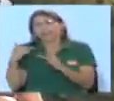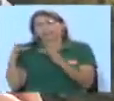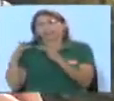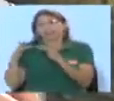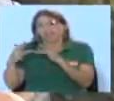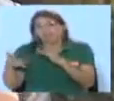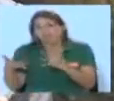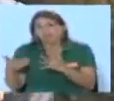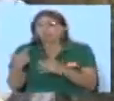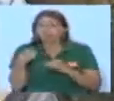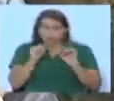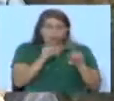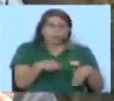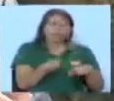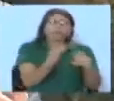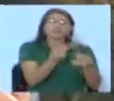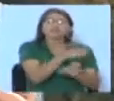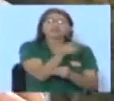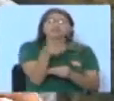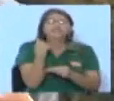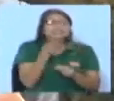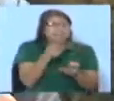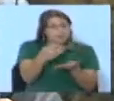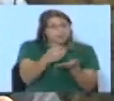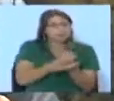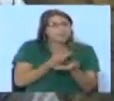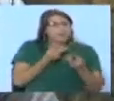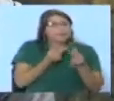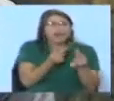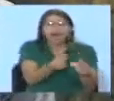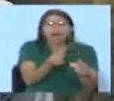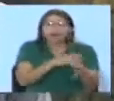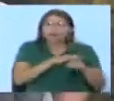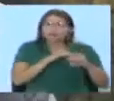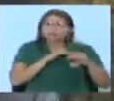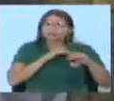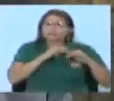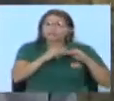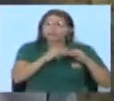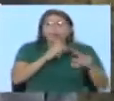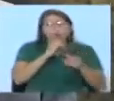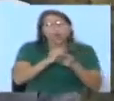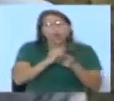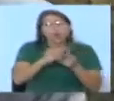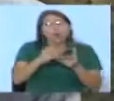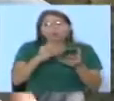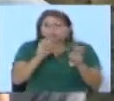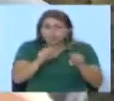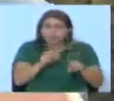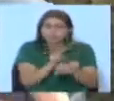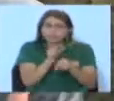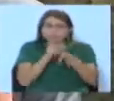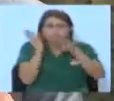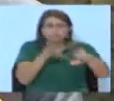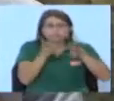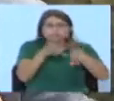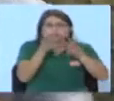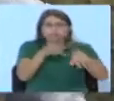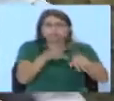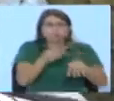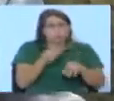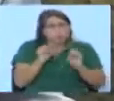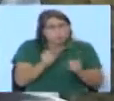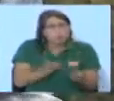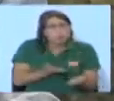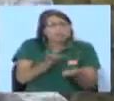banda, siempre con tarifa plana, siempre con consumo ilimitado o eventualmente con tarifa diferenciada, porque mi red tiene capacidad para